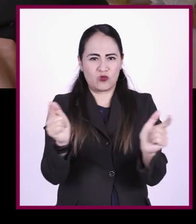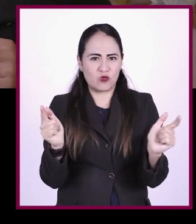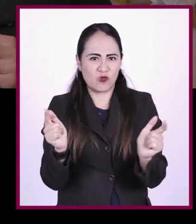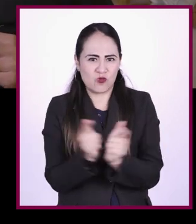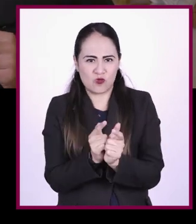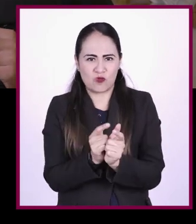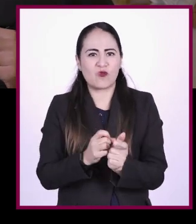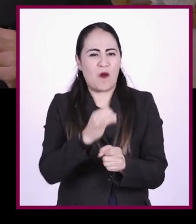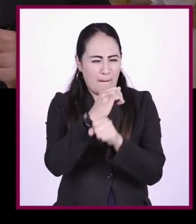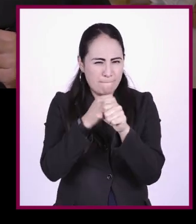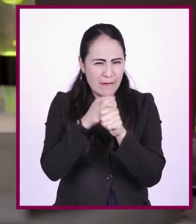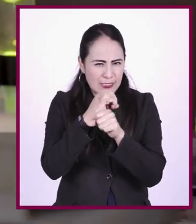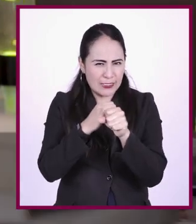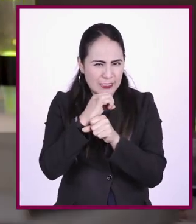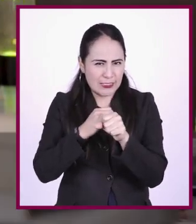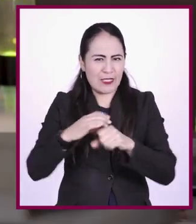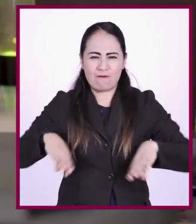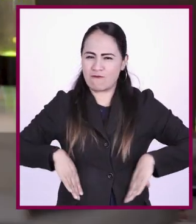¡Rápidos y curiosos!